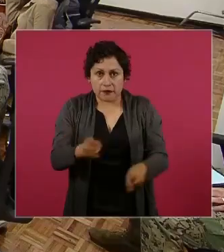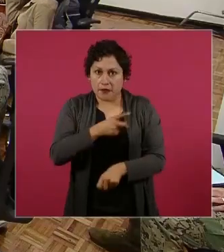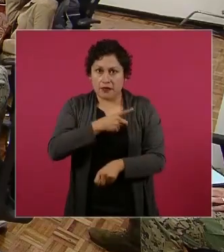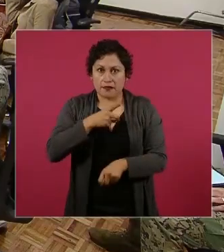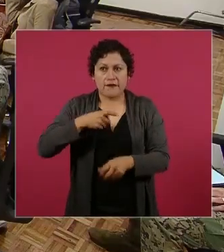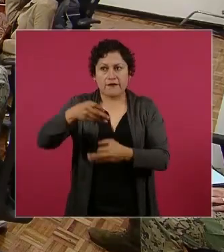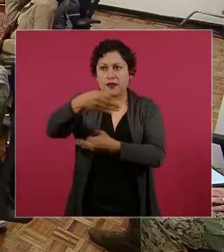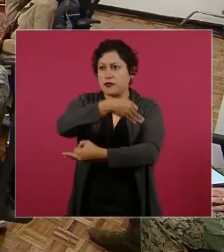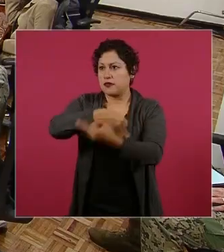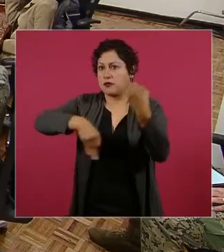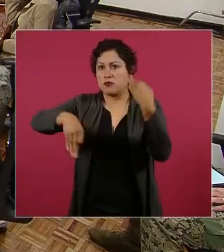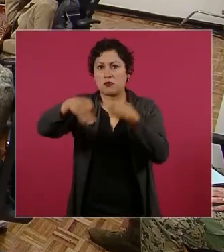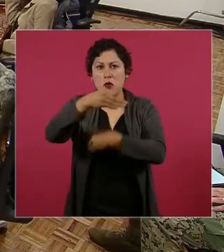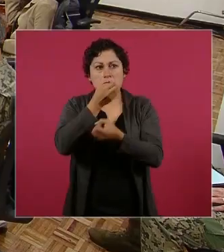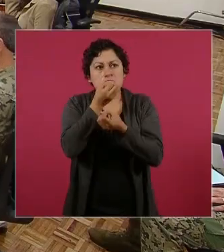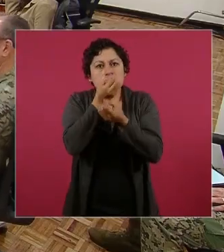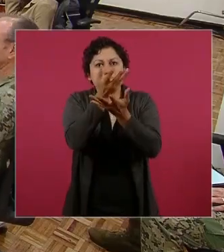Y